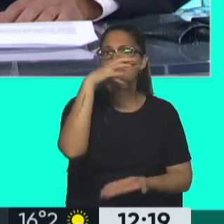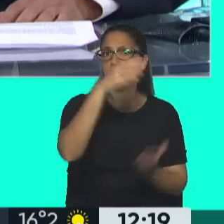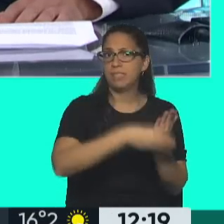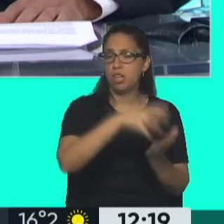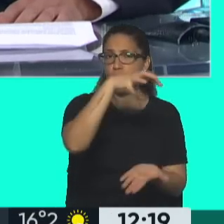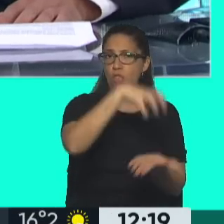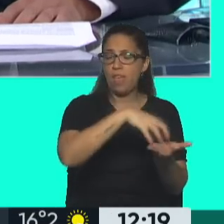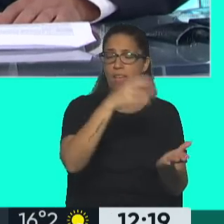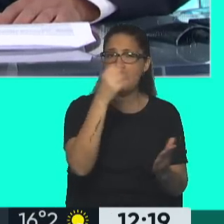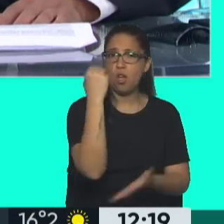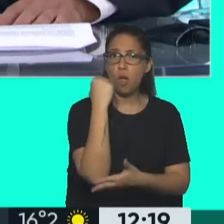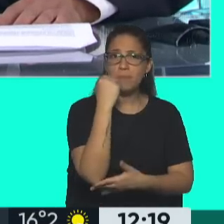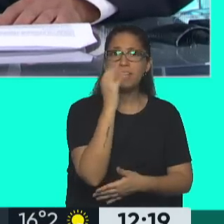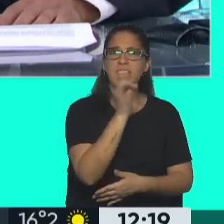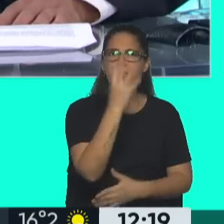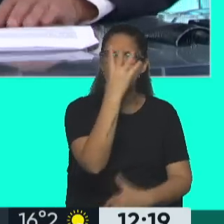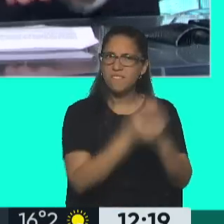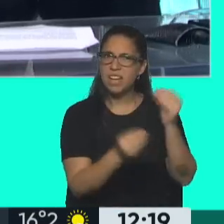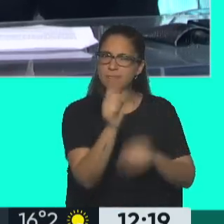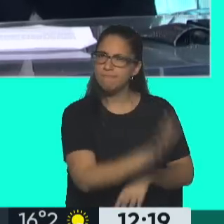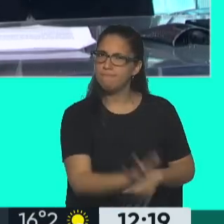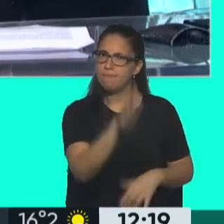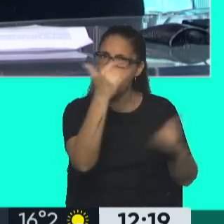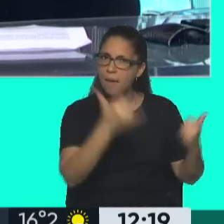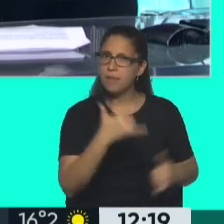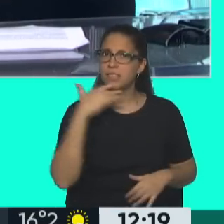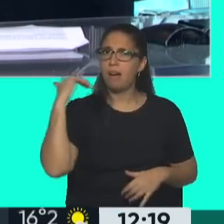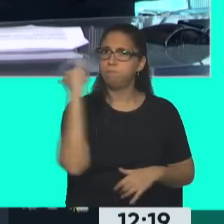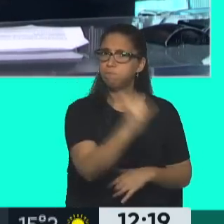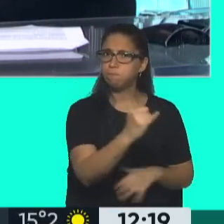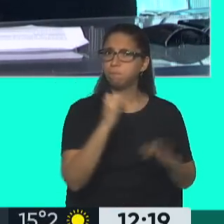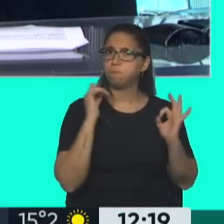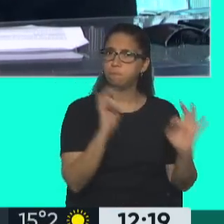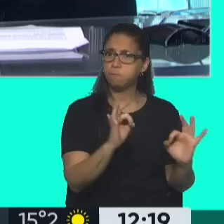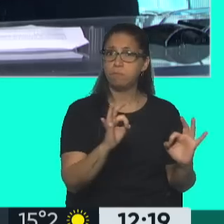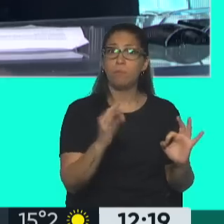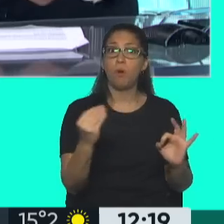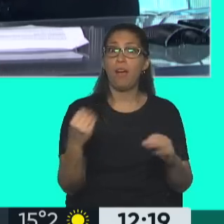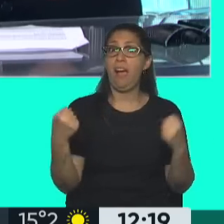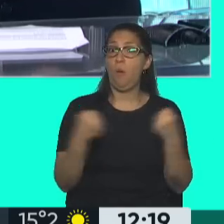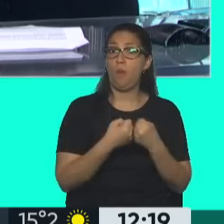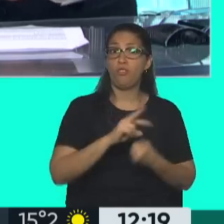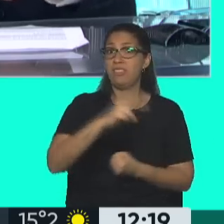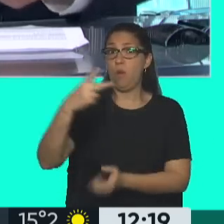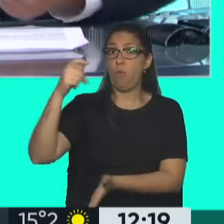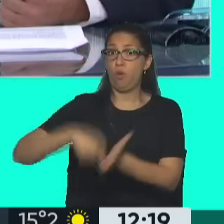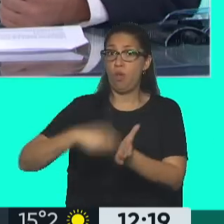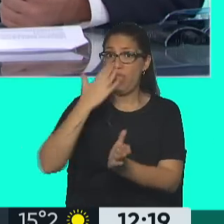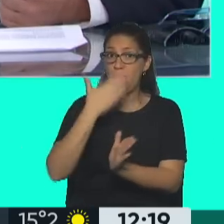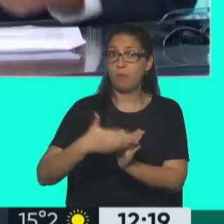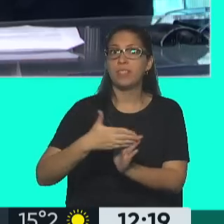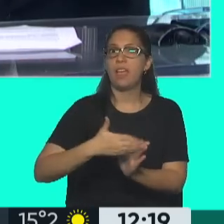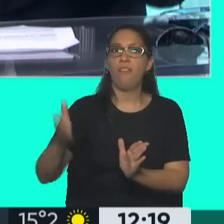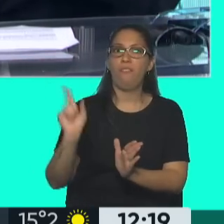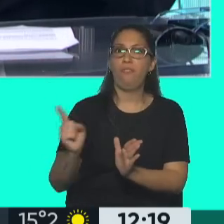una irregularidad denunciada, porque ese acuerdo, recordemos, tuvo un segundo acuerdo, que es el que está